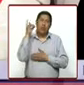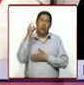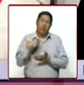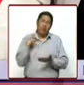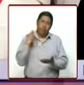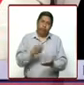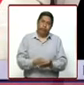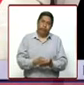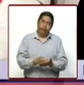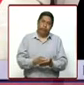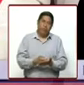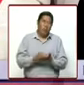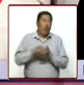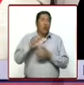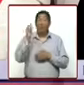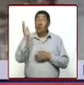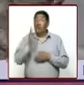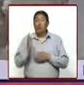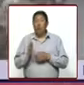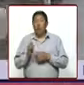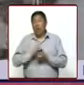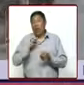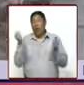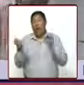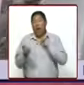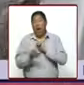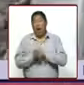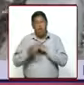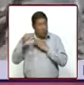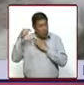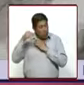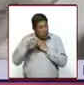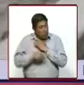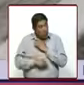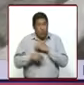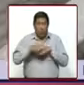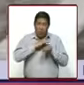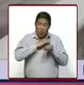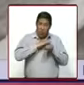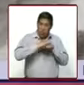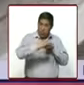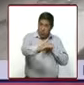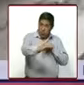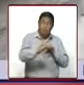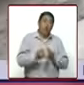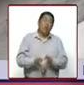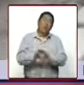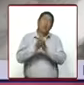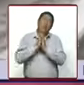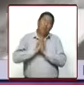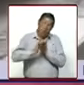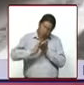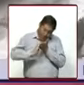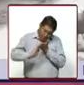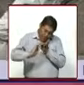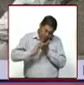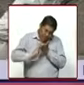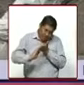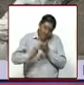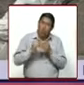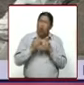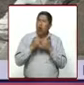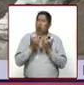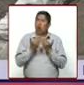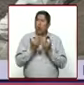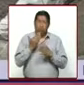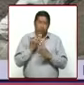inversión. Nunca se había hecho un cambio tan profundo en las aceras. Pido disculpas las molestias por estas inconvenientes,